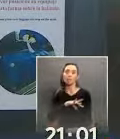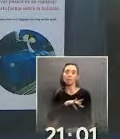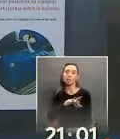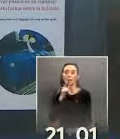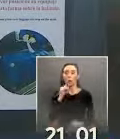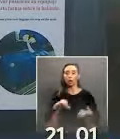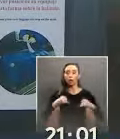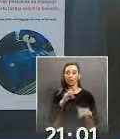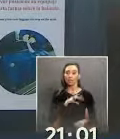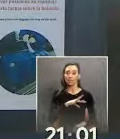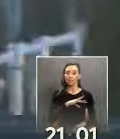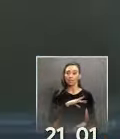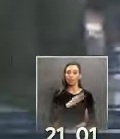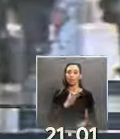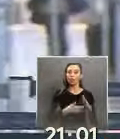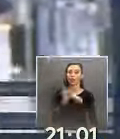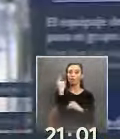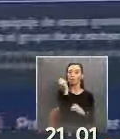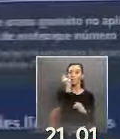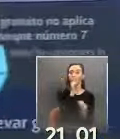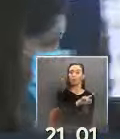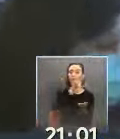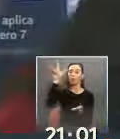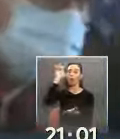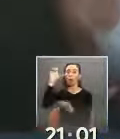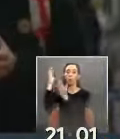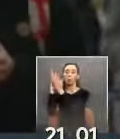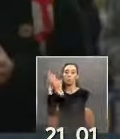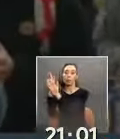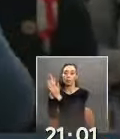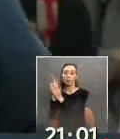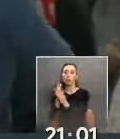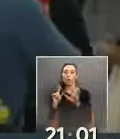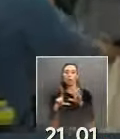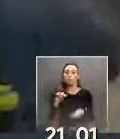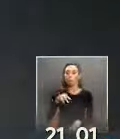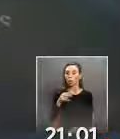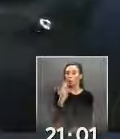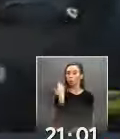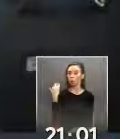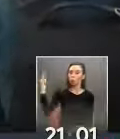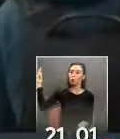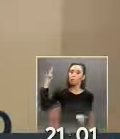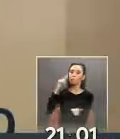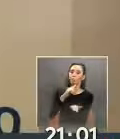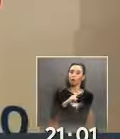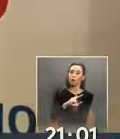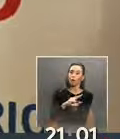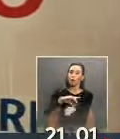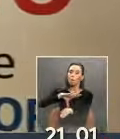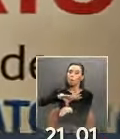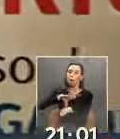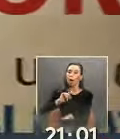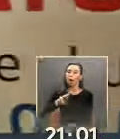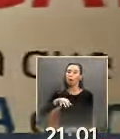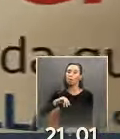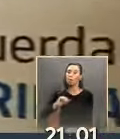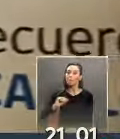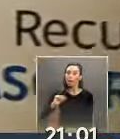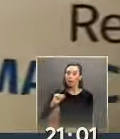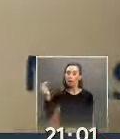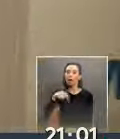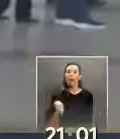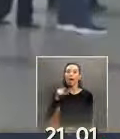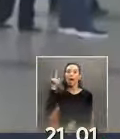joven chileno que viajó en septiembre a Europa para estudiar. El 17 de junio pasado regresó desde Armenia y tras someterse a un PCR